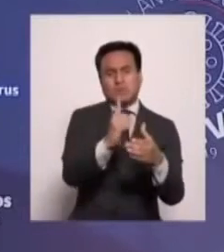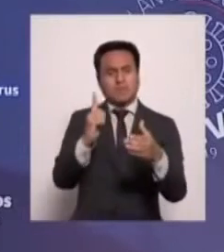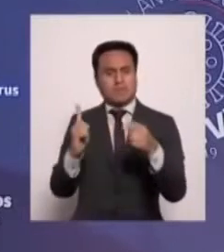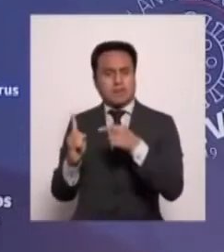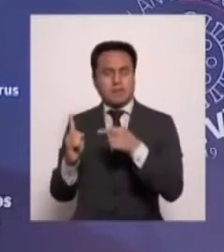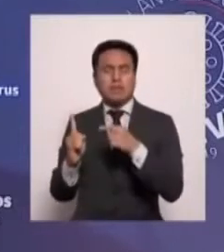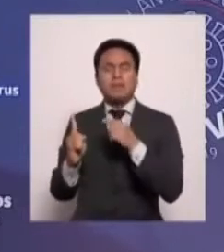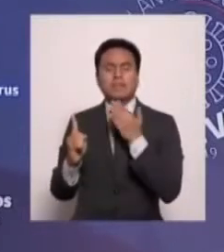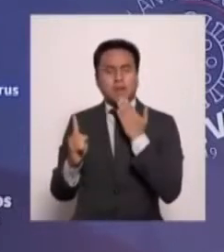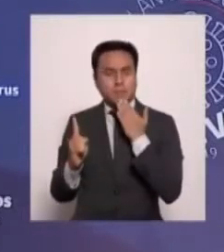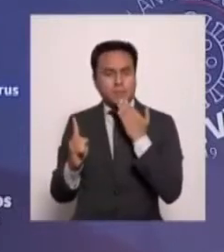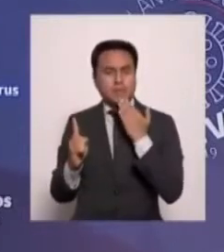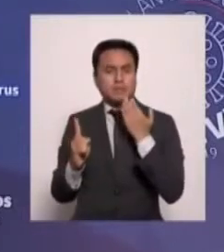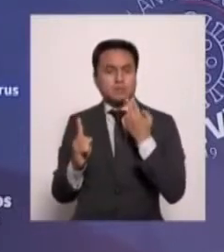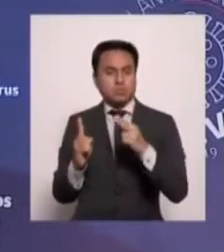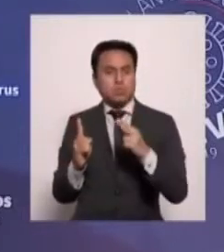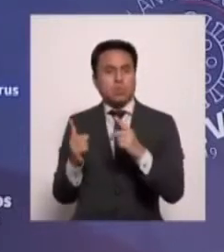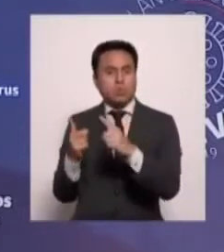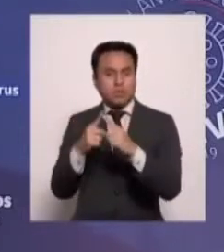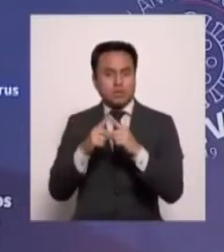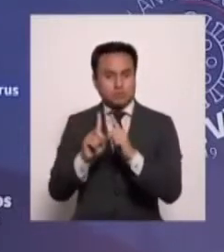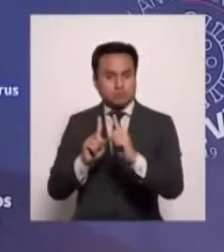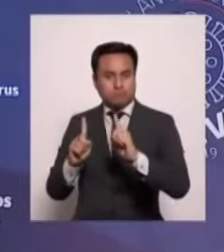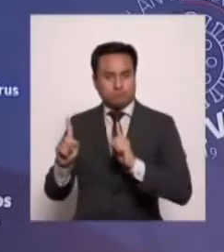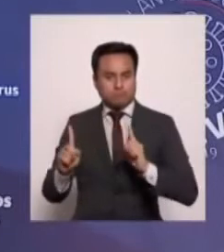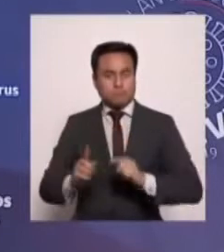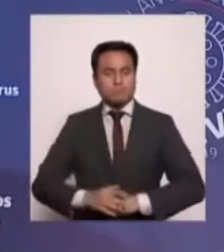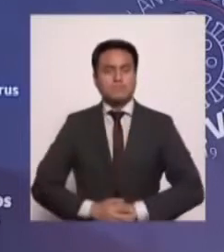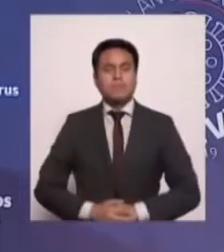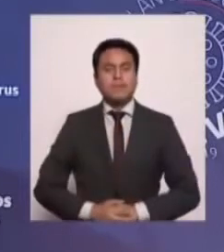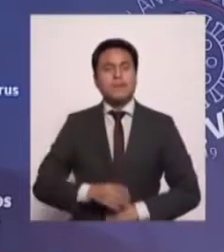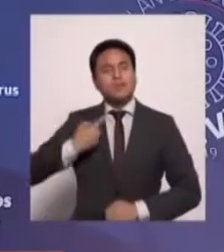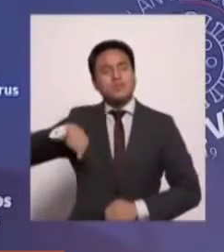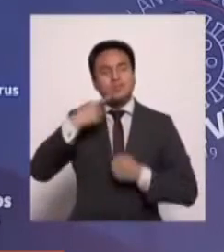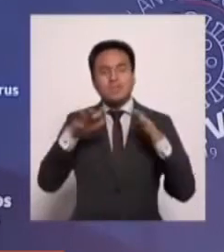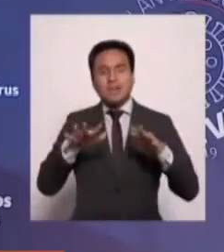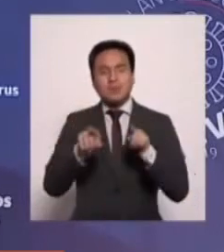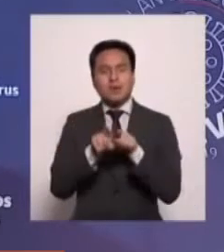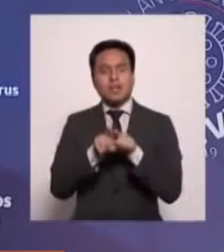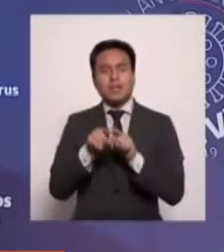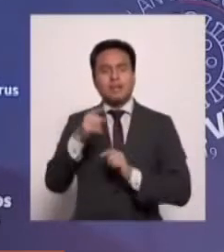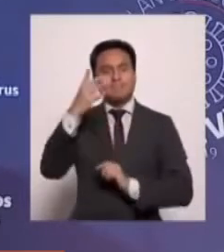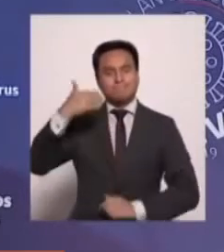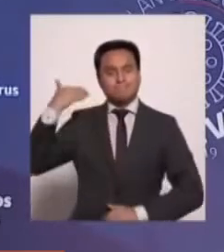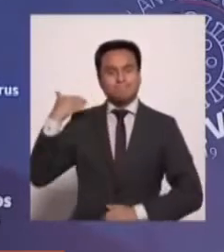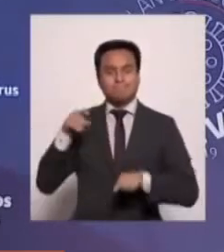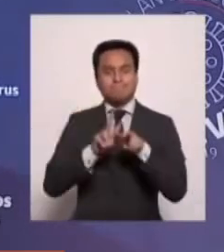salir solamente al supermercado para hacer algún trámite en farmacia, atender personas mayores y algunos trabajos, ¿o no? ¿O es